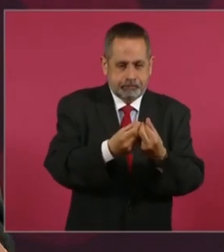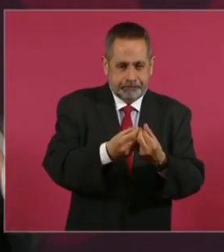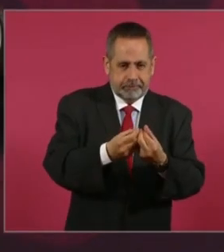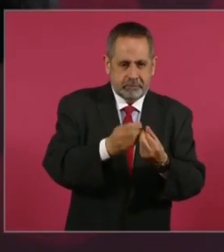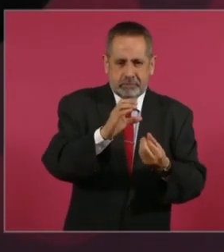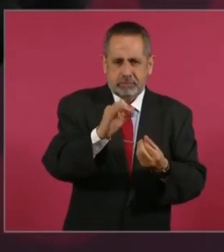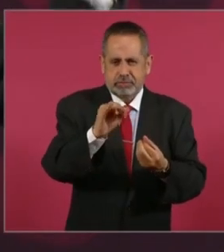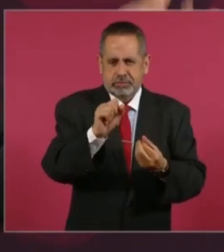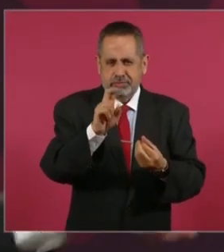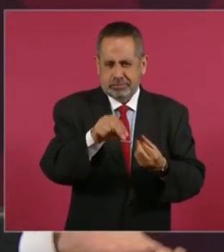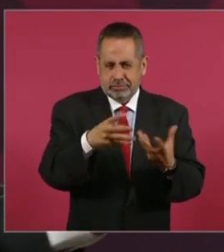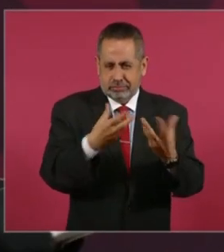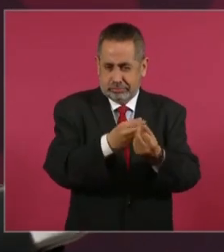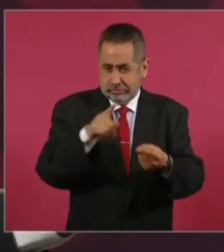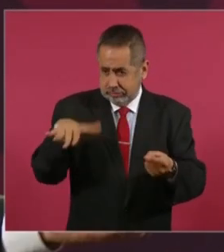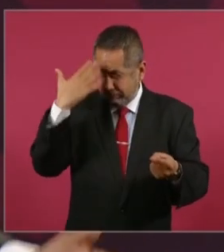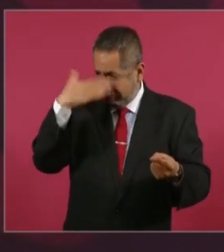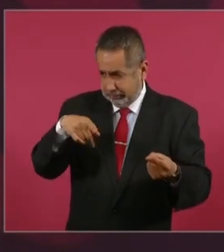¿Quién sabía?